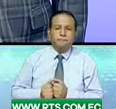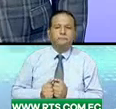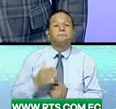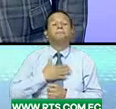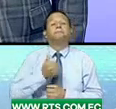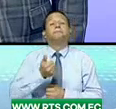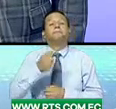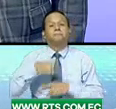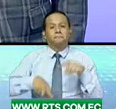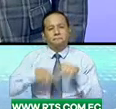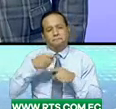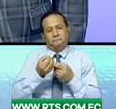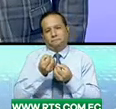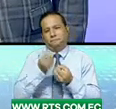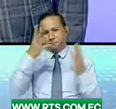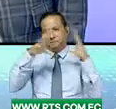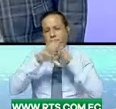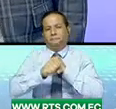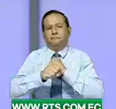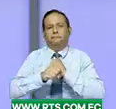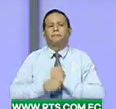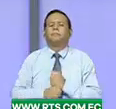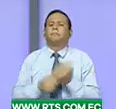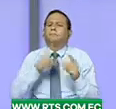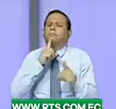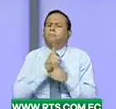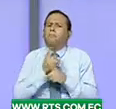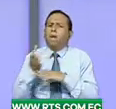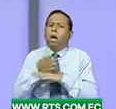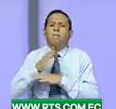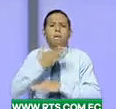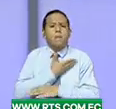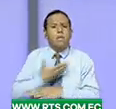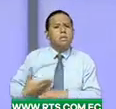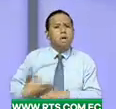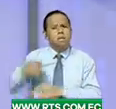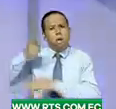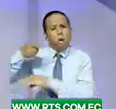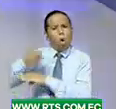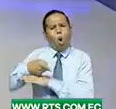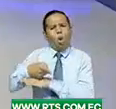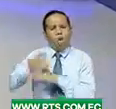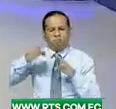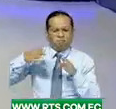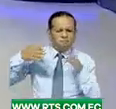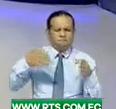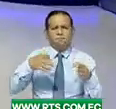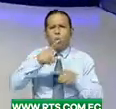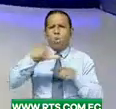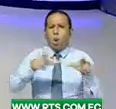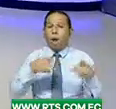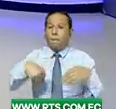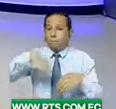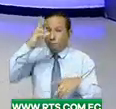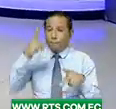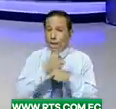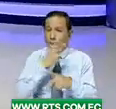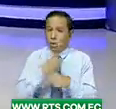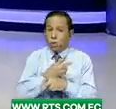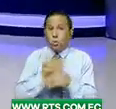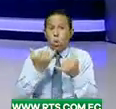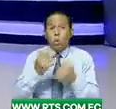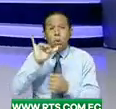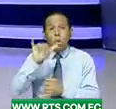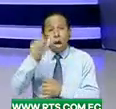Annalie? Amigos televidentes, muy buenas noches. Pese al estado de excepción focalizado en los sectores más peligrosos, este fin de semana hubo